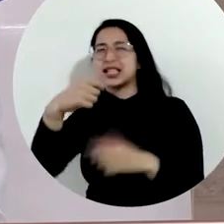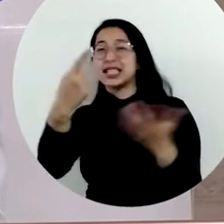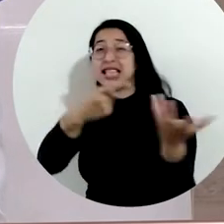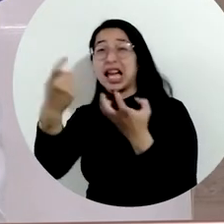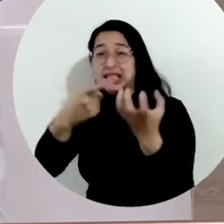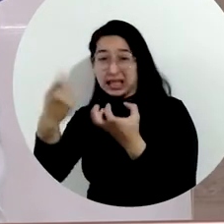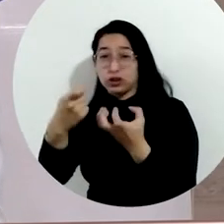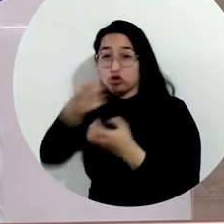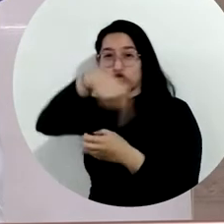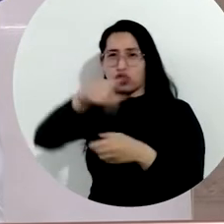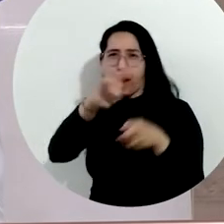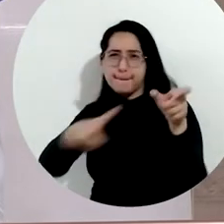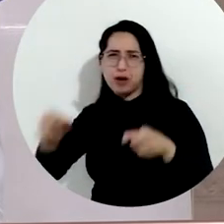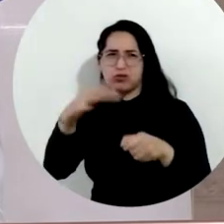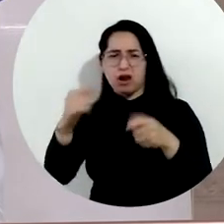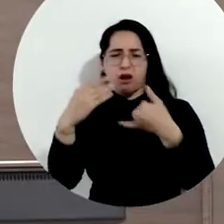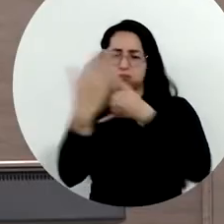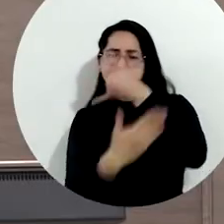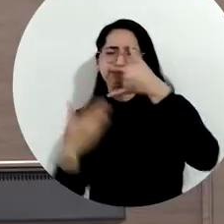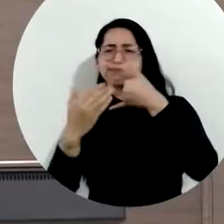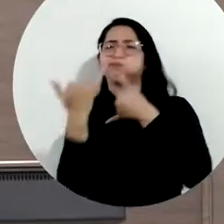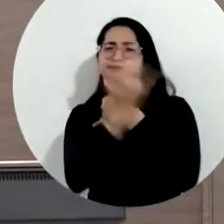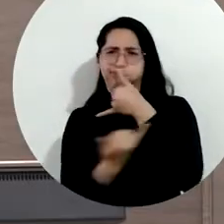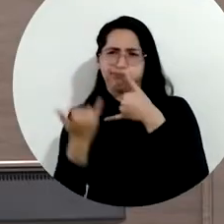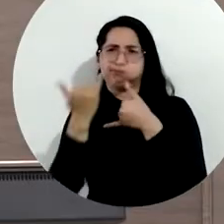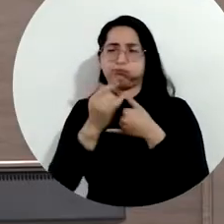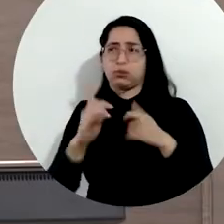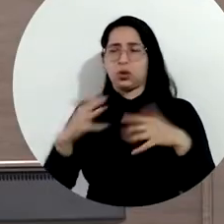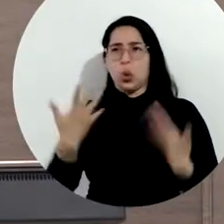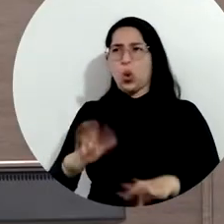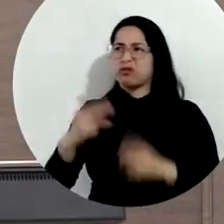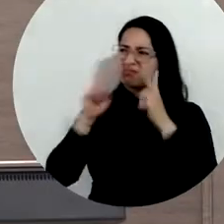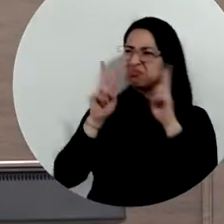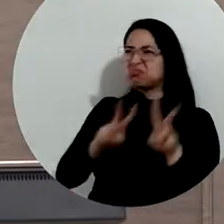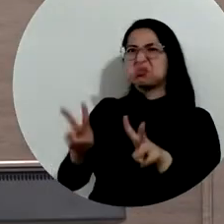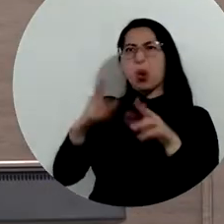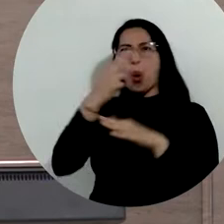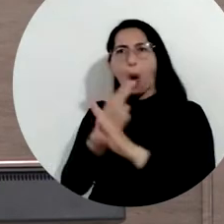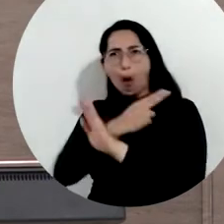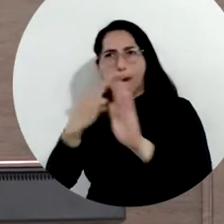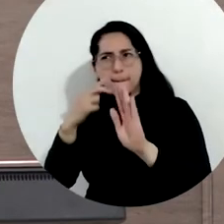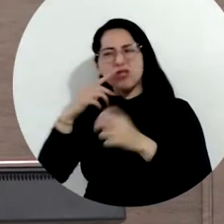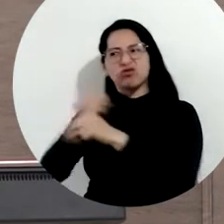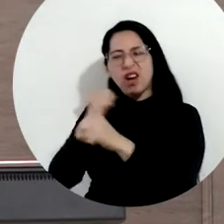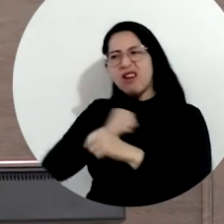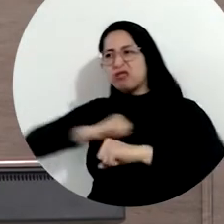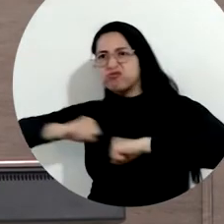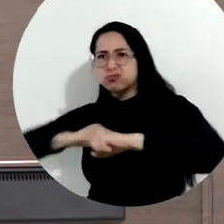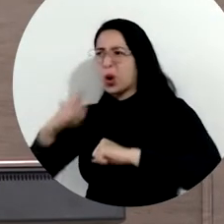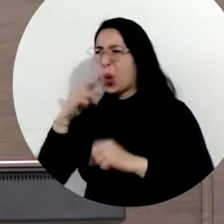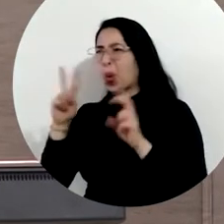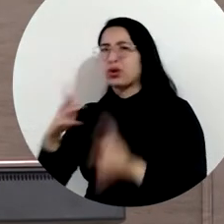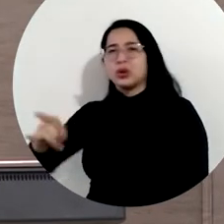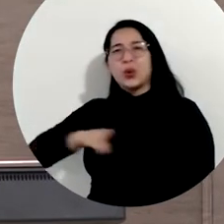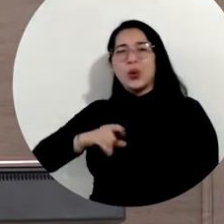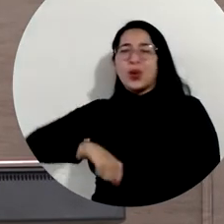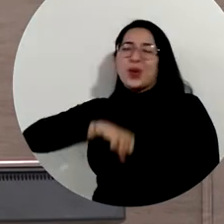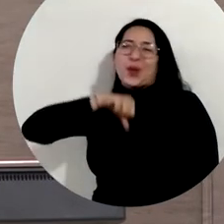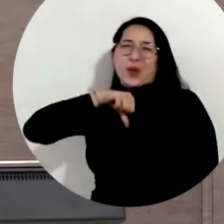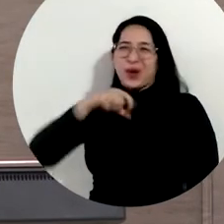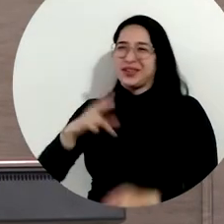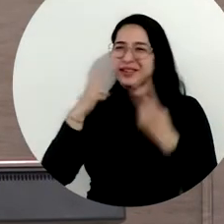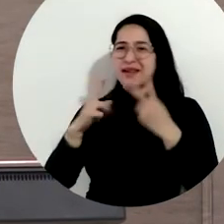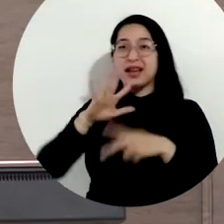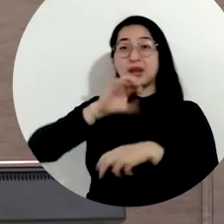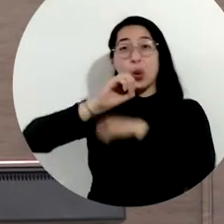se encuentran a lo largo y ancho de nuestro país. Es para mí pues motivo de orgullo reconocer ese trabajo y ese compromiso sostenido a